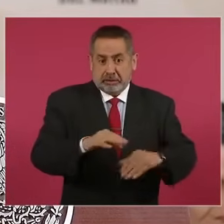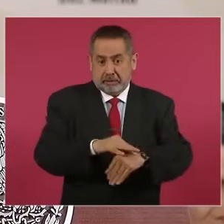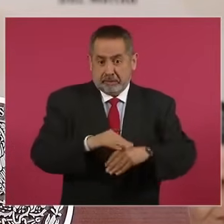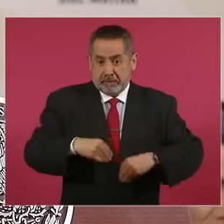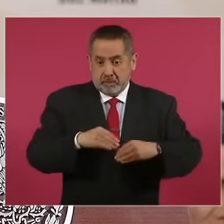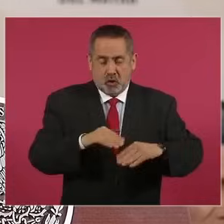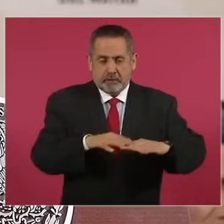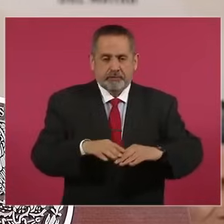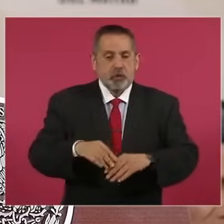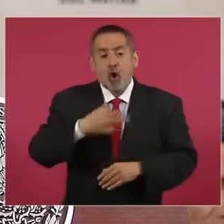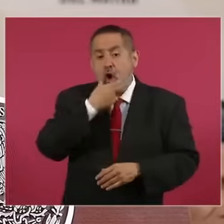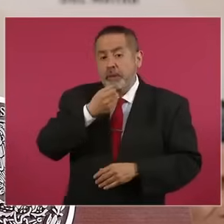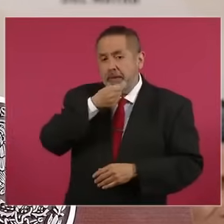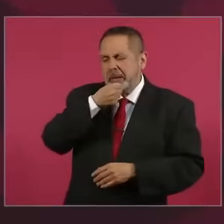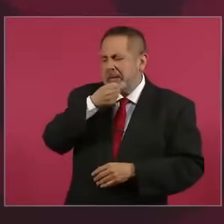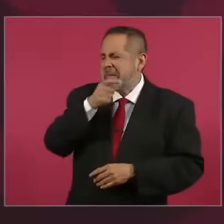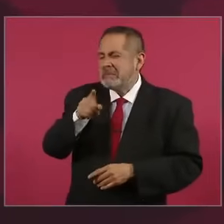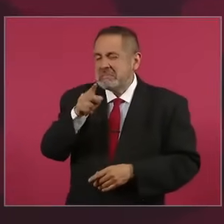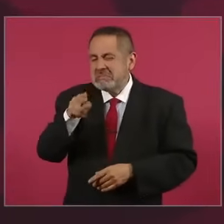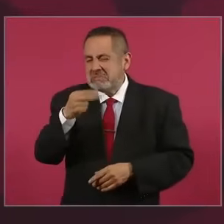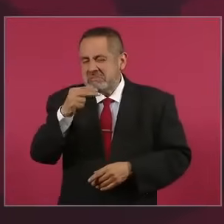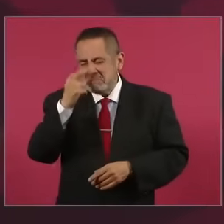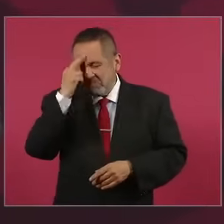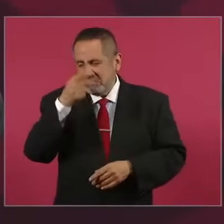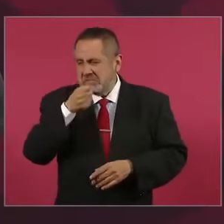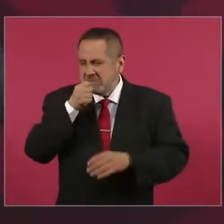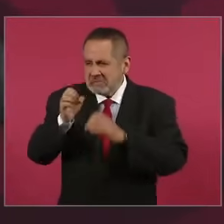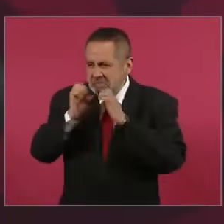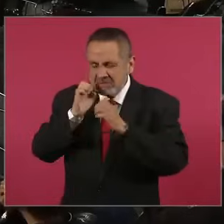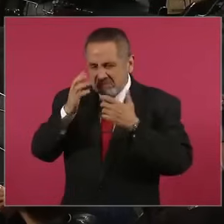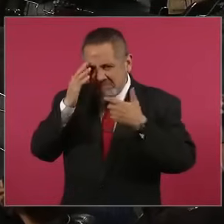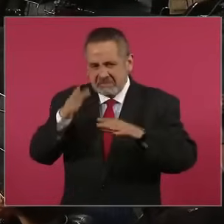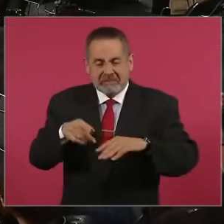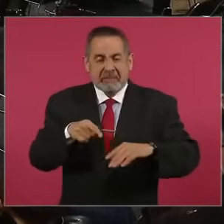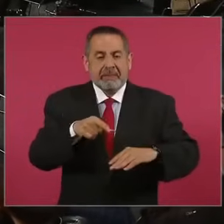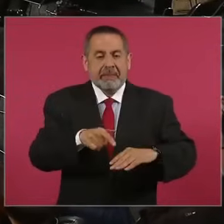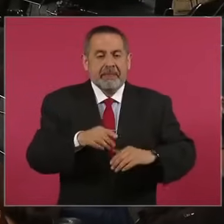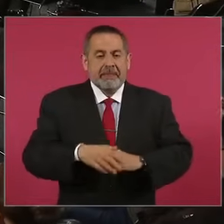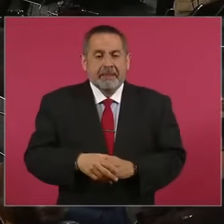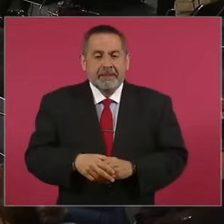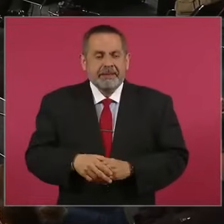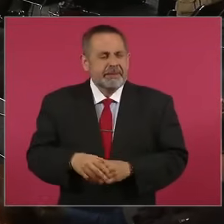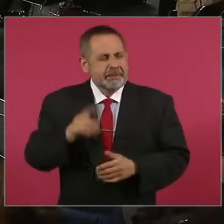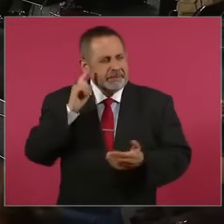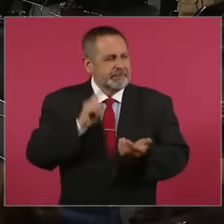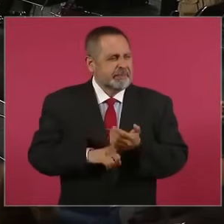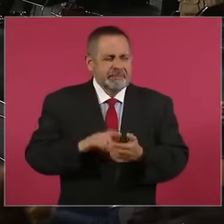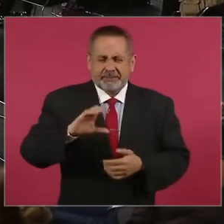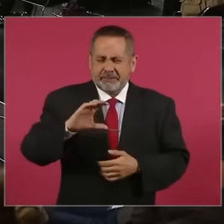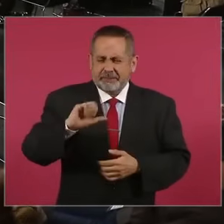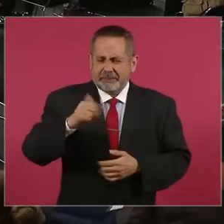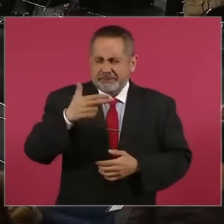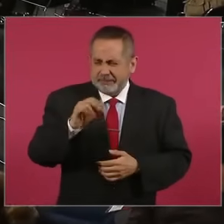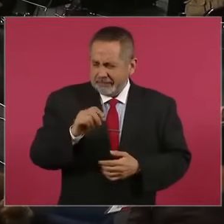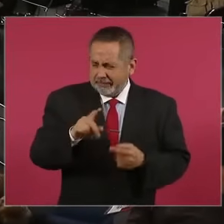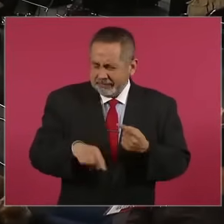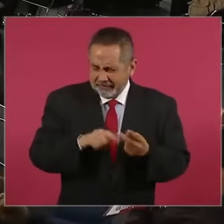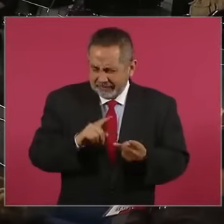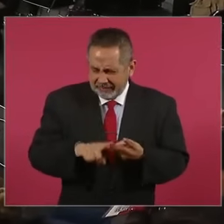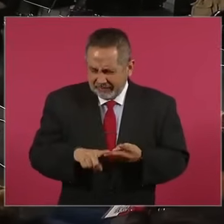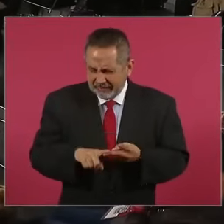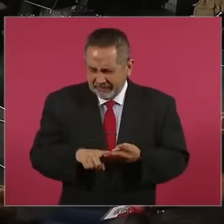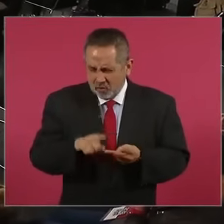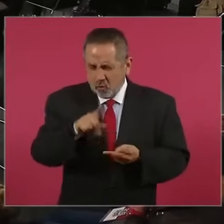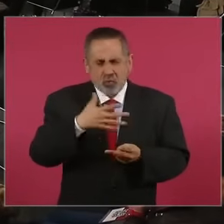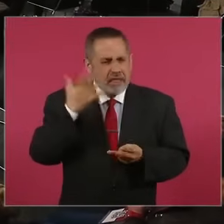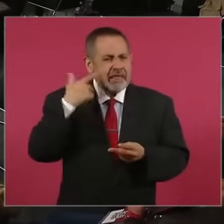Y dice el conductor, no sé quién era el que me estaba entrevistando, ¿no? Ahí estaba, creo que Cacho, y luego estuvo uno que